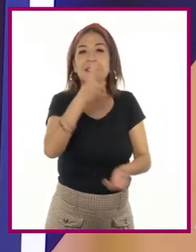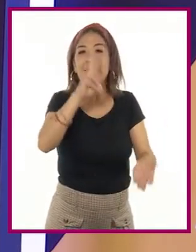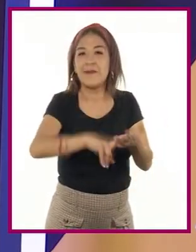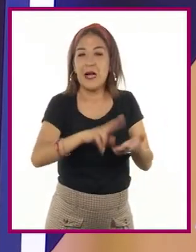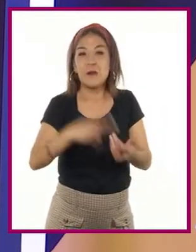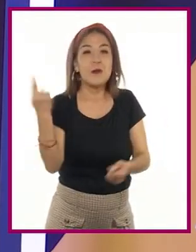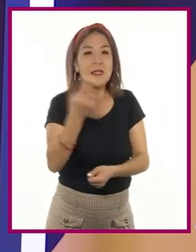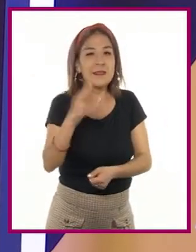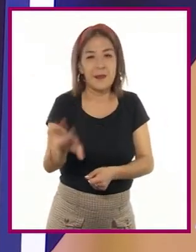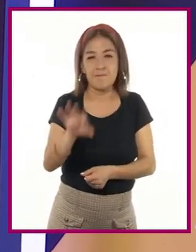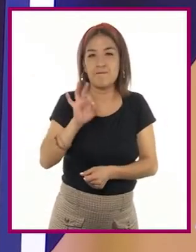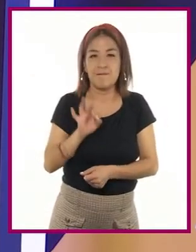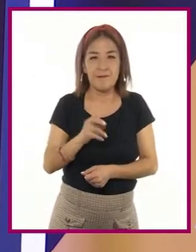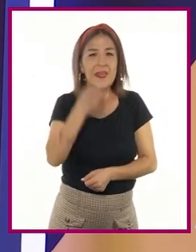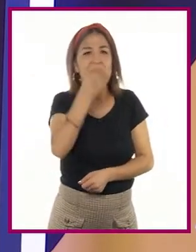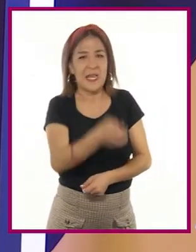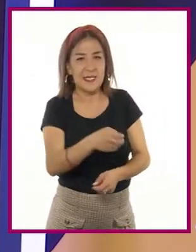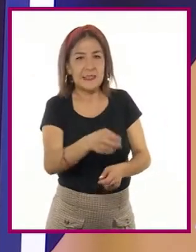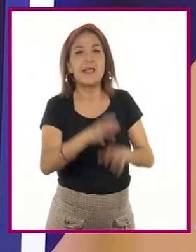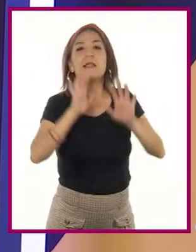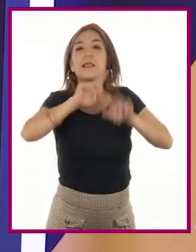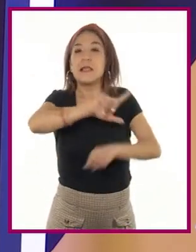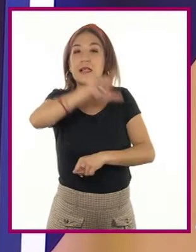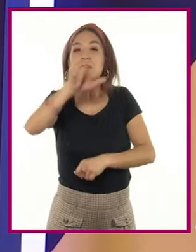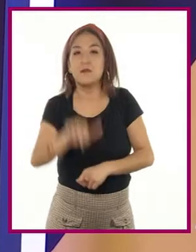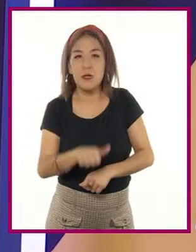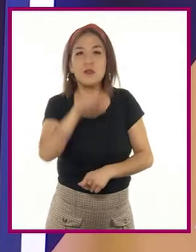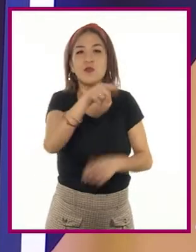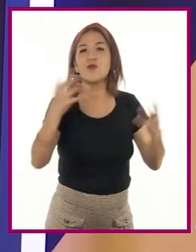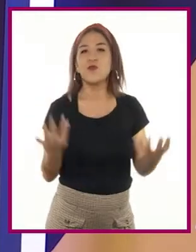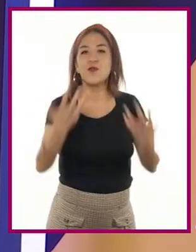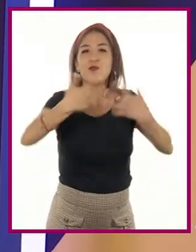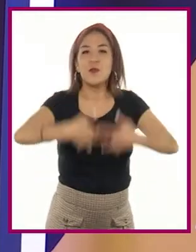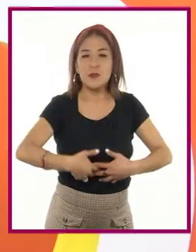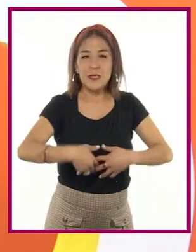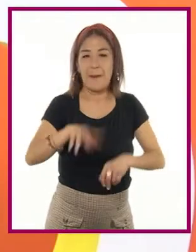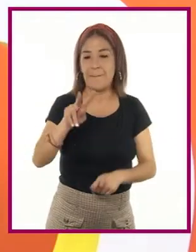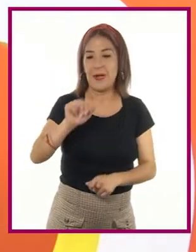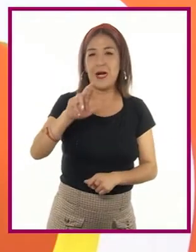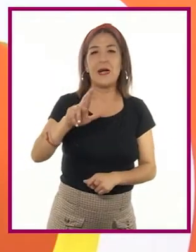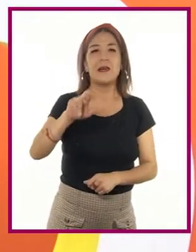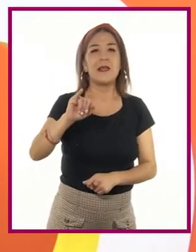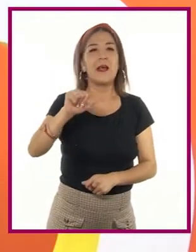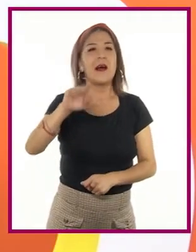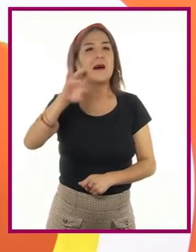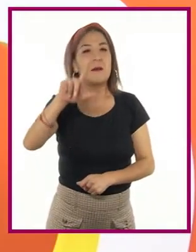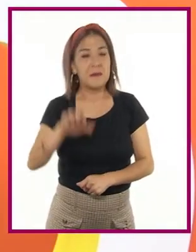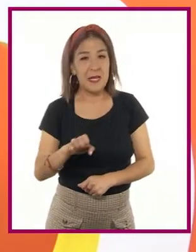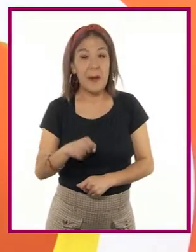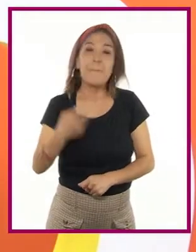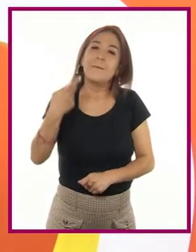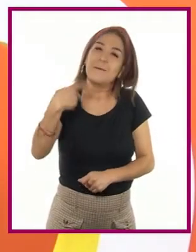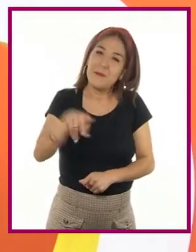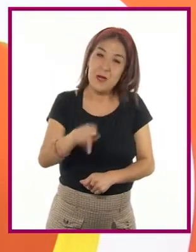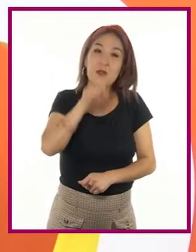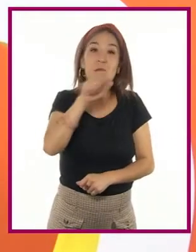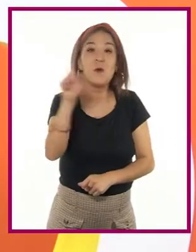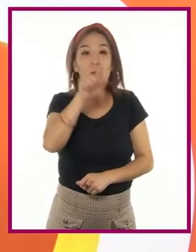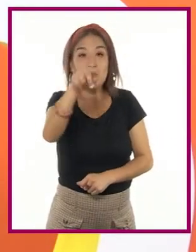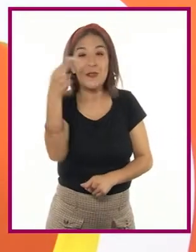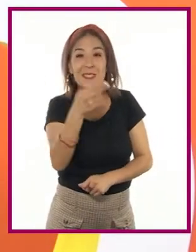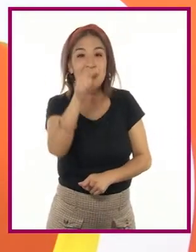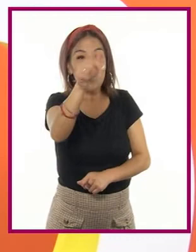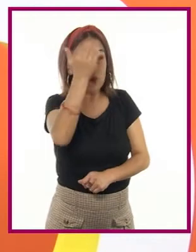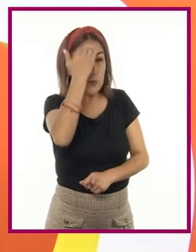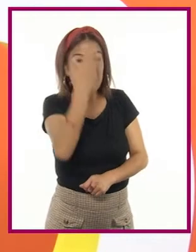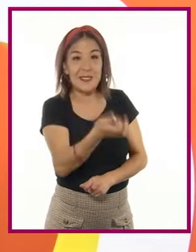requiera en ese sentido están funcionando como variables sin embargo cuando se requiere conocer